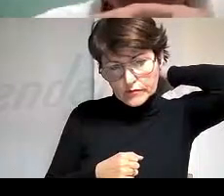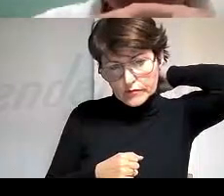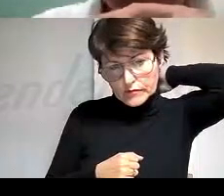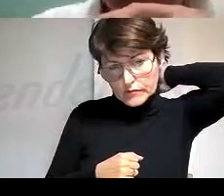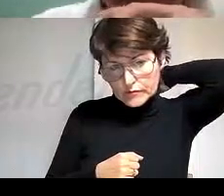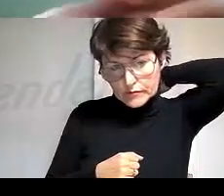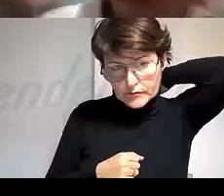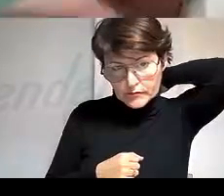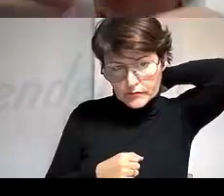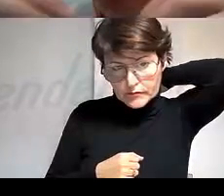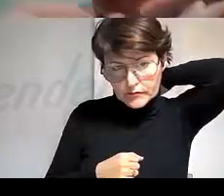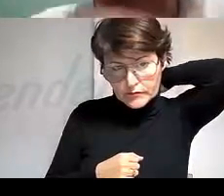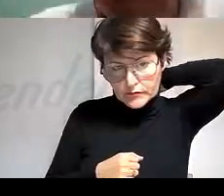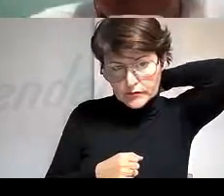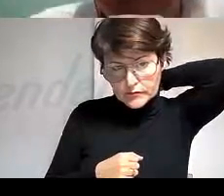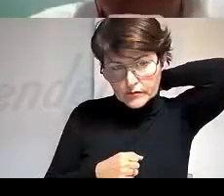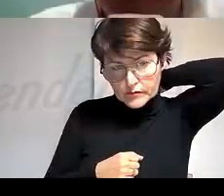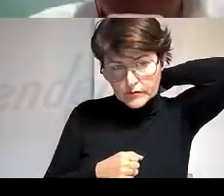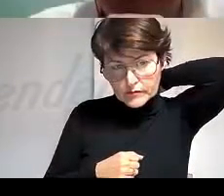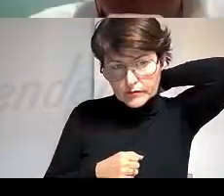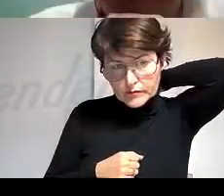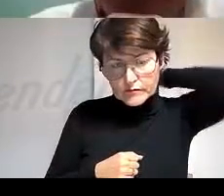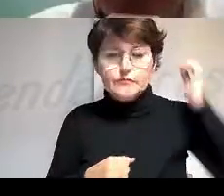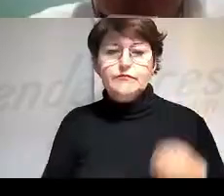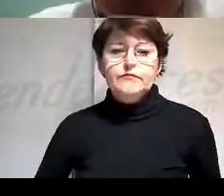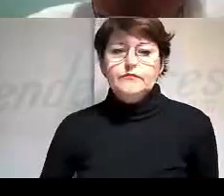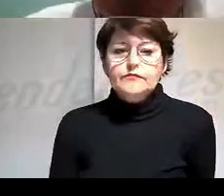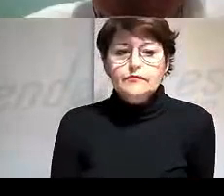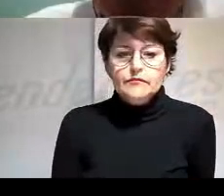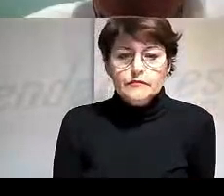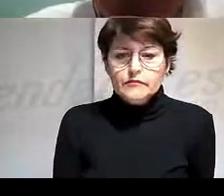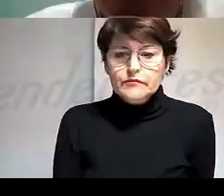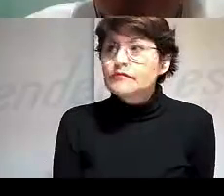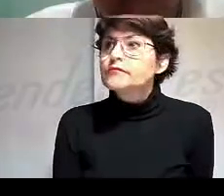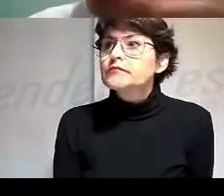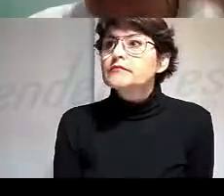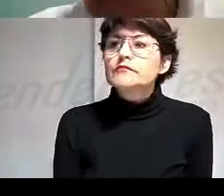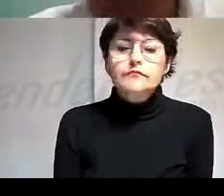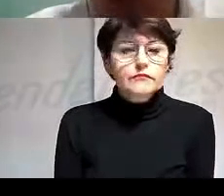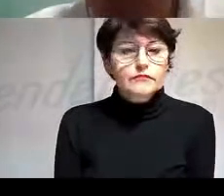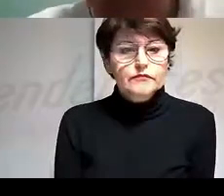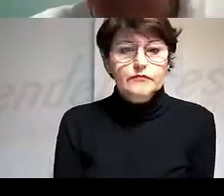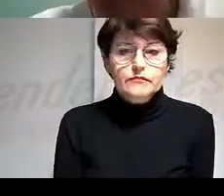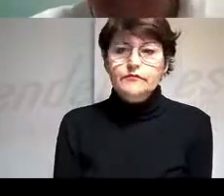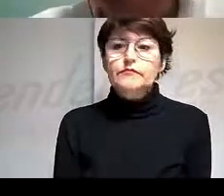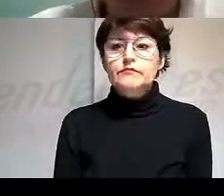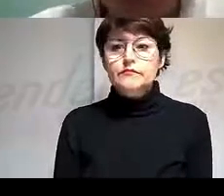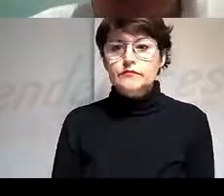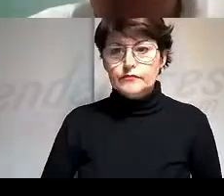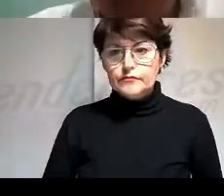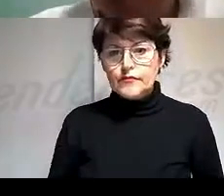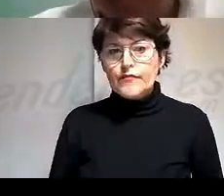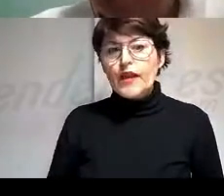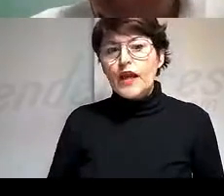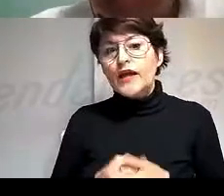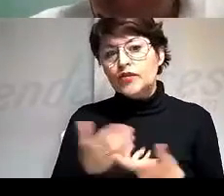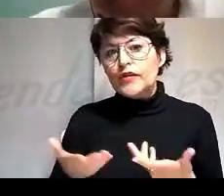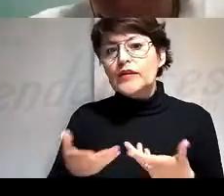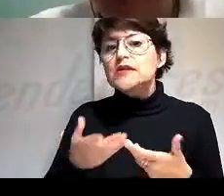ejemplo, de cualquier suplemento de otro tipo. Es decir, el calostro en ese sentido es muy rico en proteínas, muy